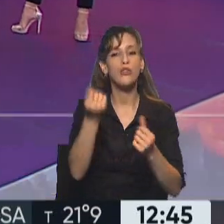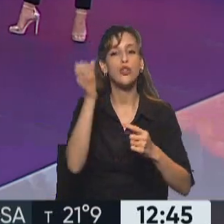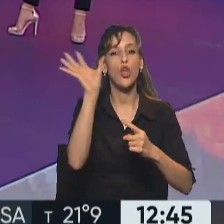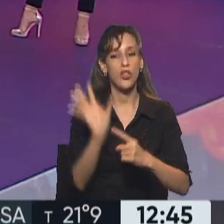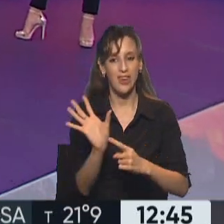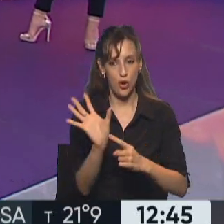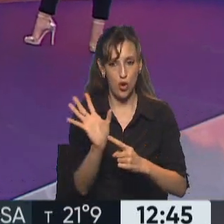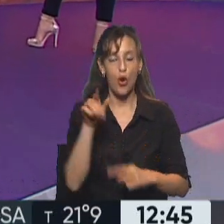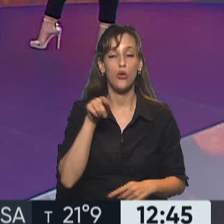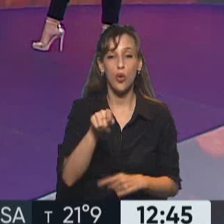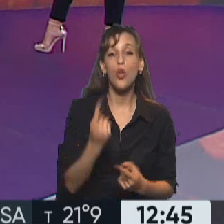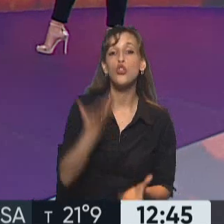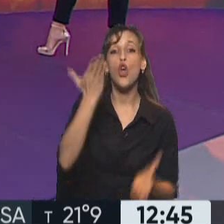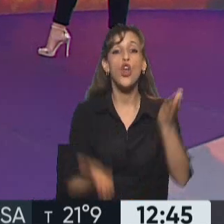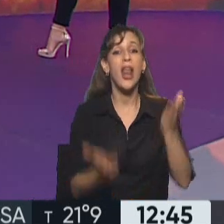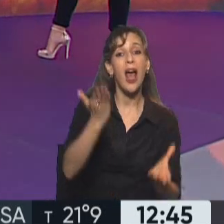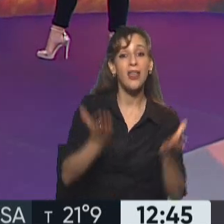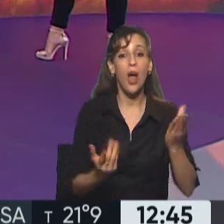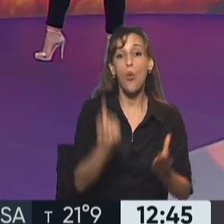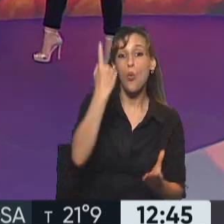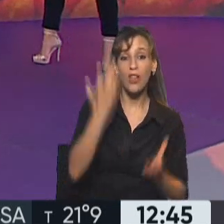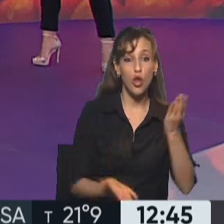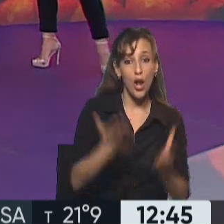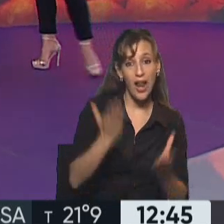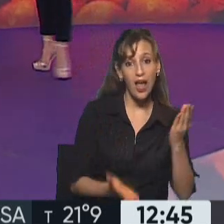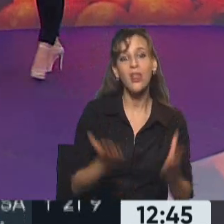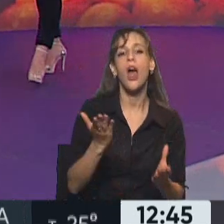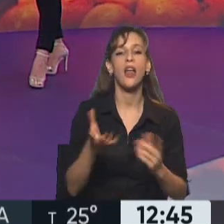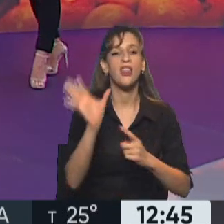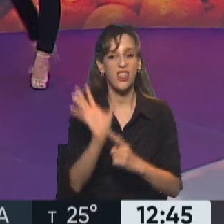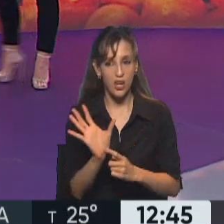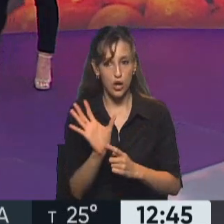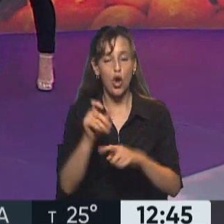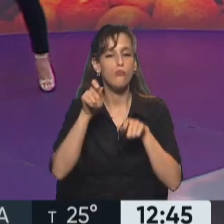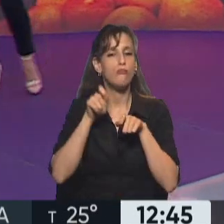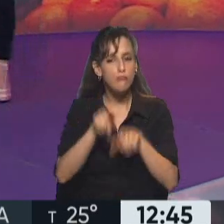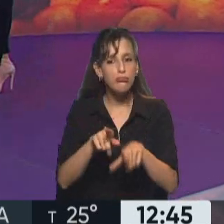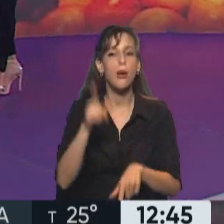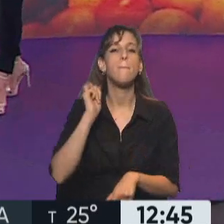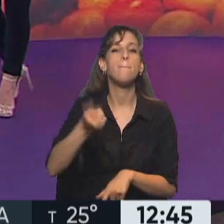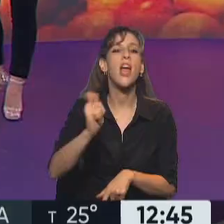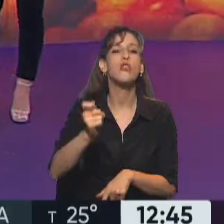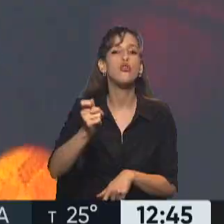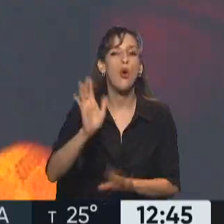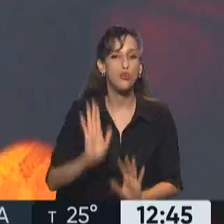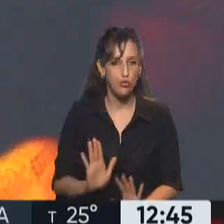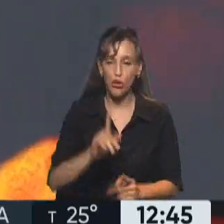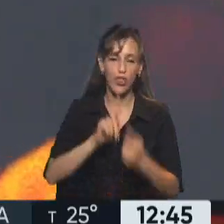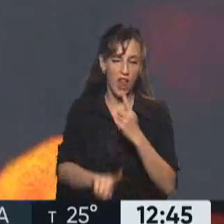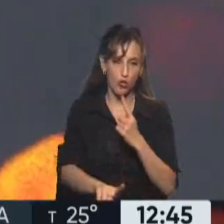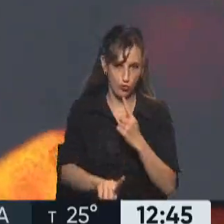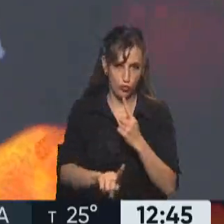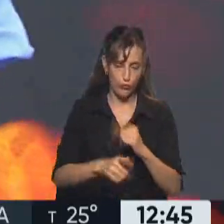en este caso es la tonelada de trigo, en pesos. Si lo pongo en dólares vamos a ponernos a hacer números, así que vamos directamente